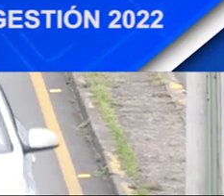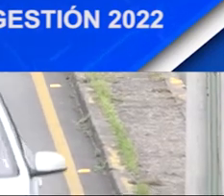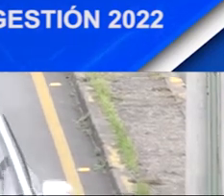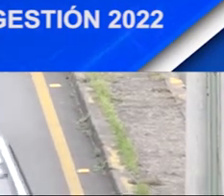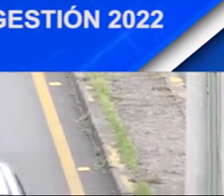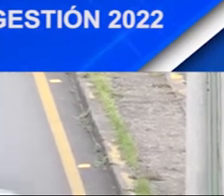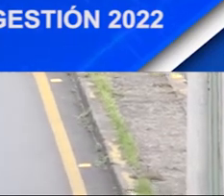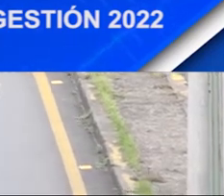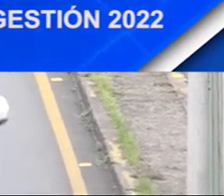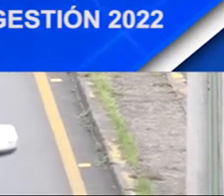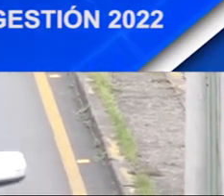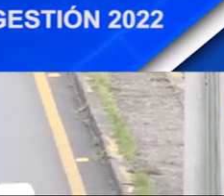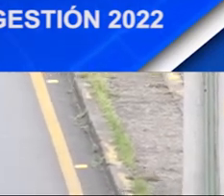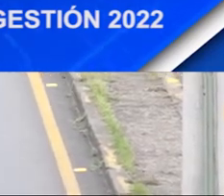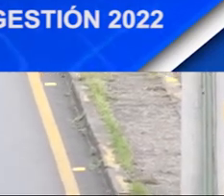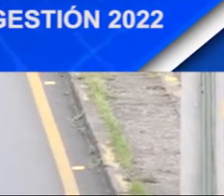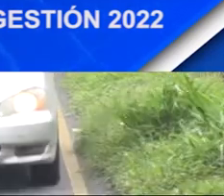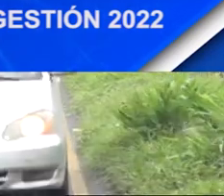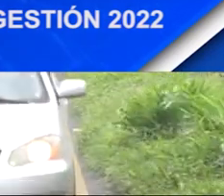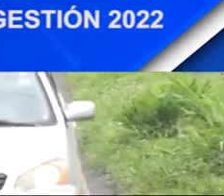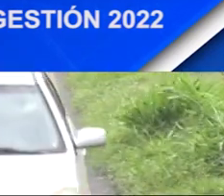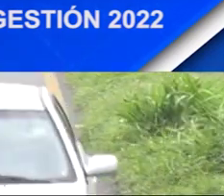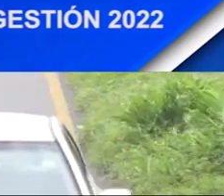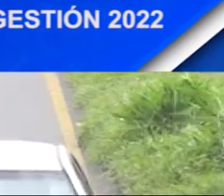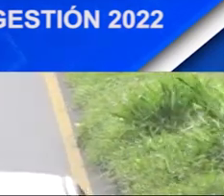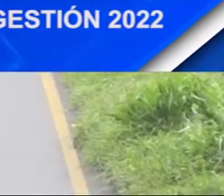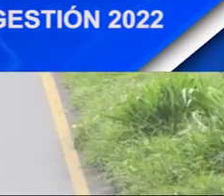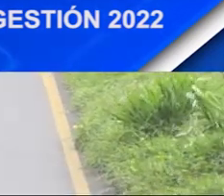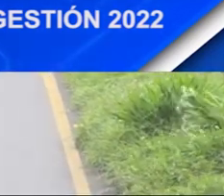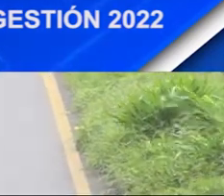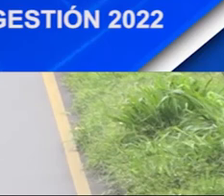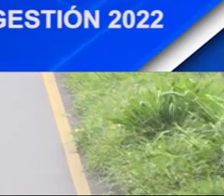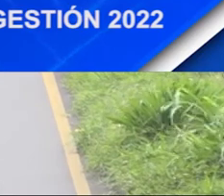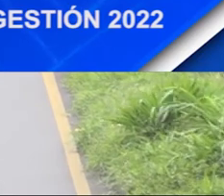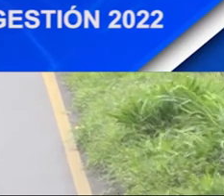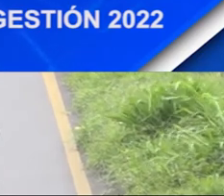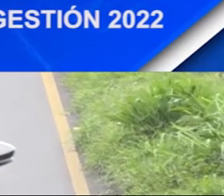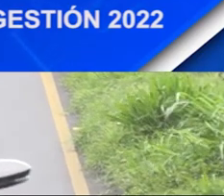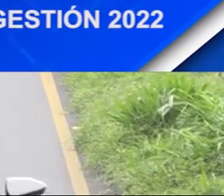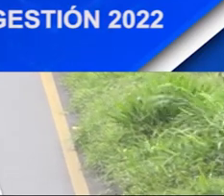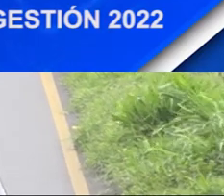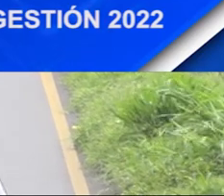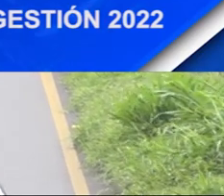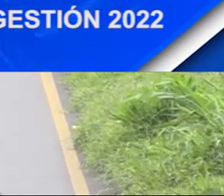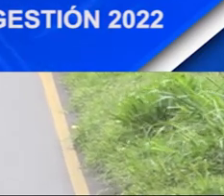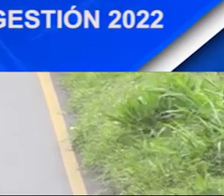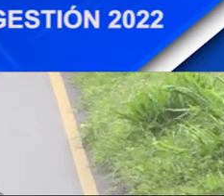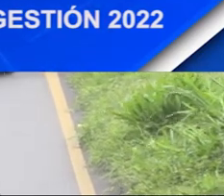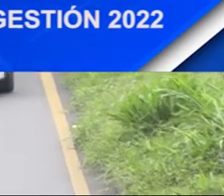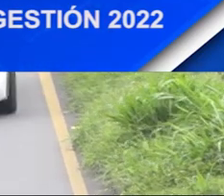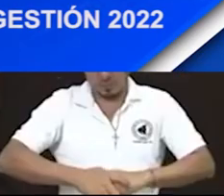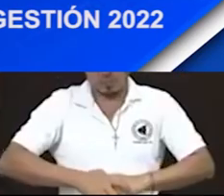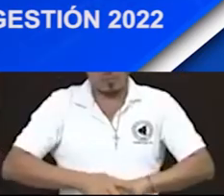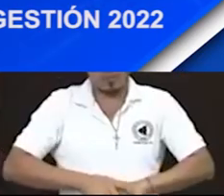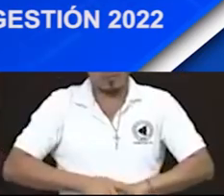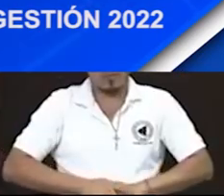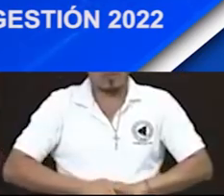la lista de alto riesgo ante el Grupo de Acción Financiera de Latinoamérica y la Unión